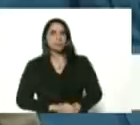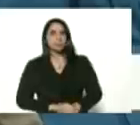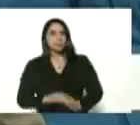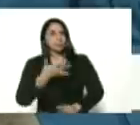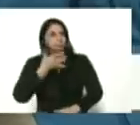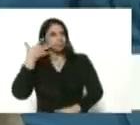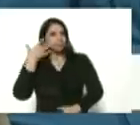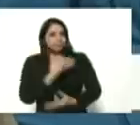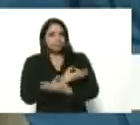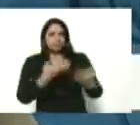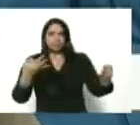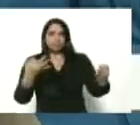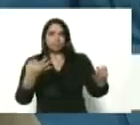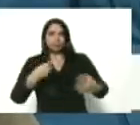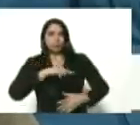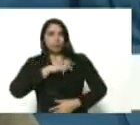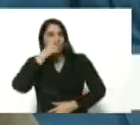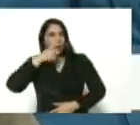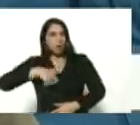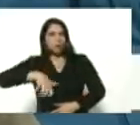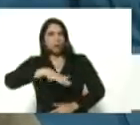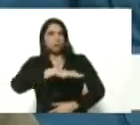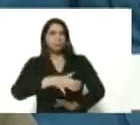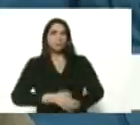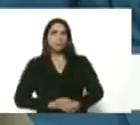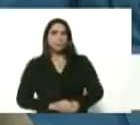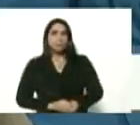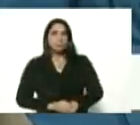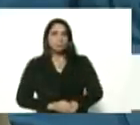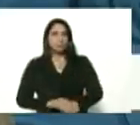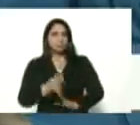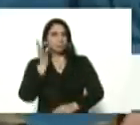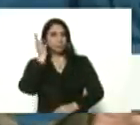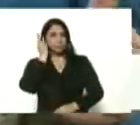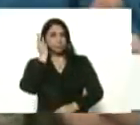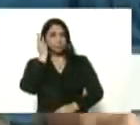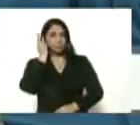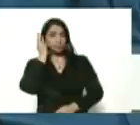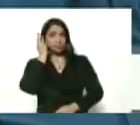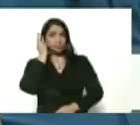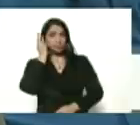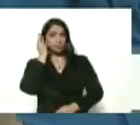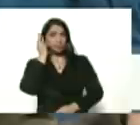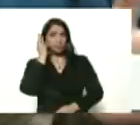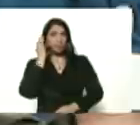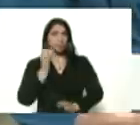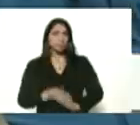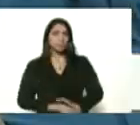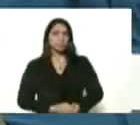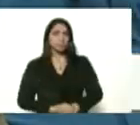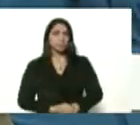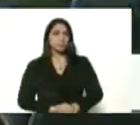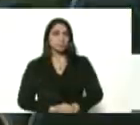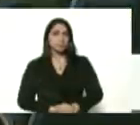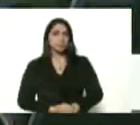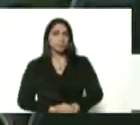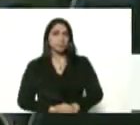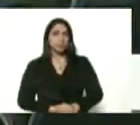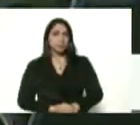un orgullo extraordinario por nuestro pueblo. Una señora, he tenido que llamar, pues, le he comentado a